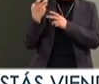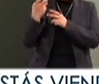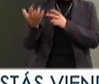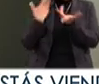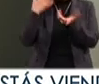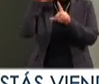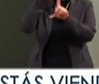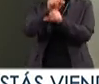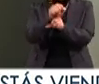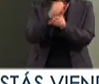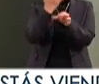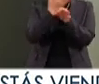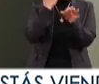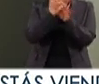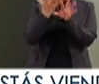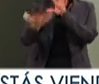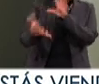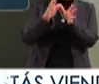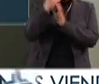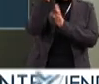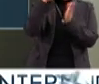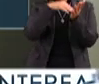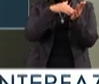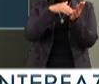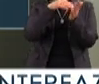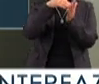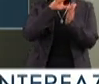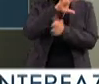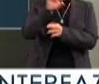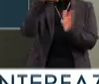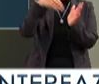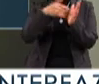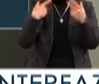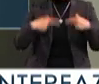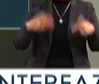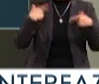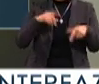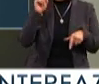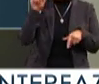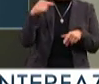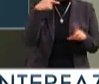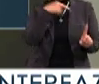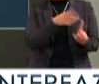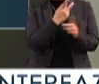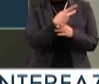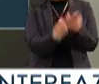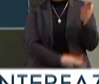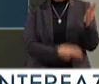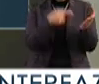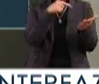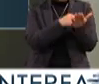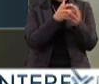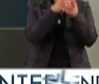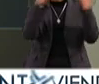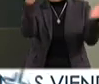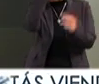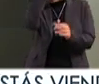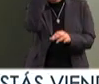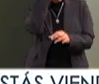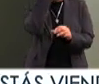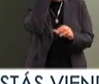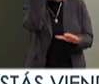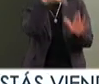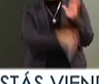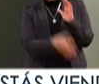hemos alcanzado en este momento, calculamos, unos 2 millones 500 mil personas. Lo digo, es un programa de amplia experiencia, de